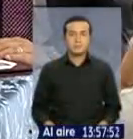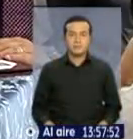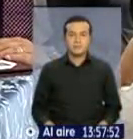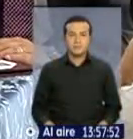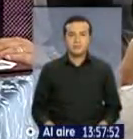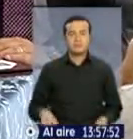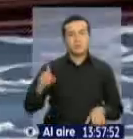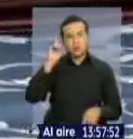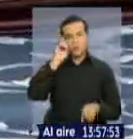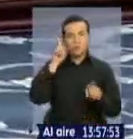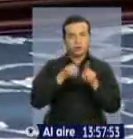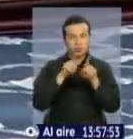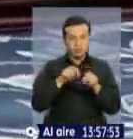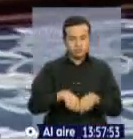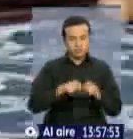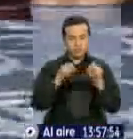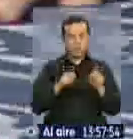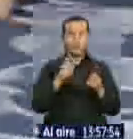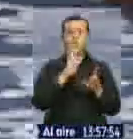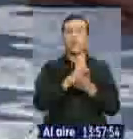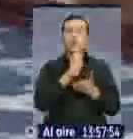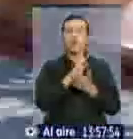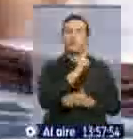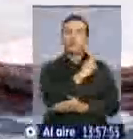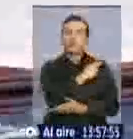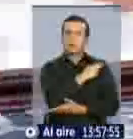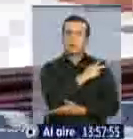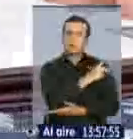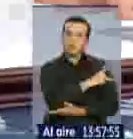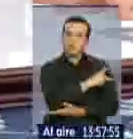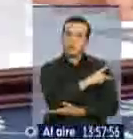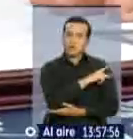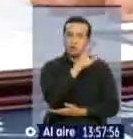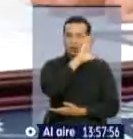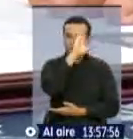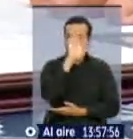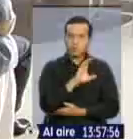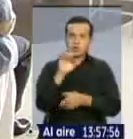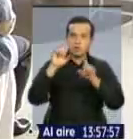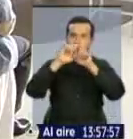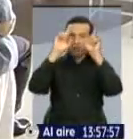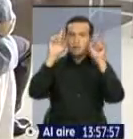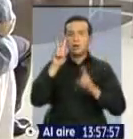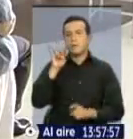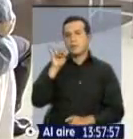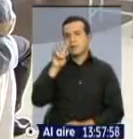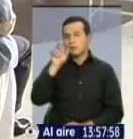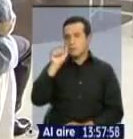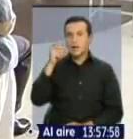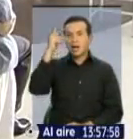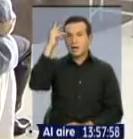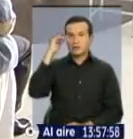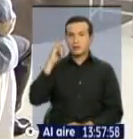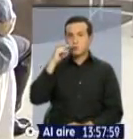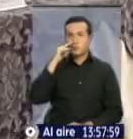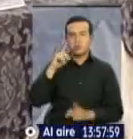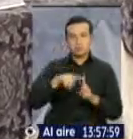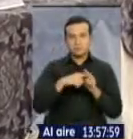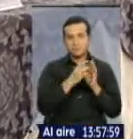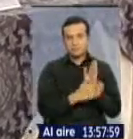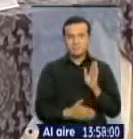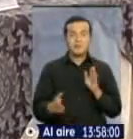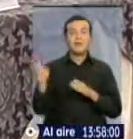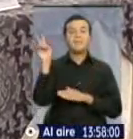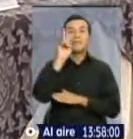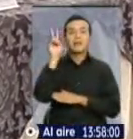El acuerdo firmado entre la Escuela Superior Politécnica del Litoral y la empresa Vivac el pasado mes de junio da sus frutos. Este